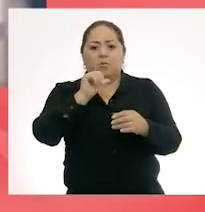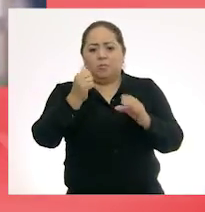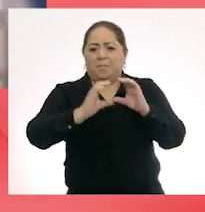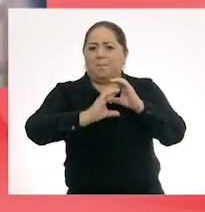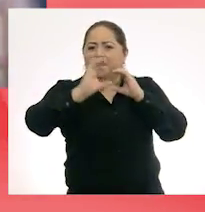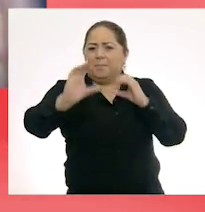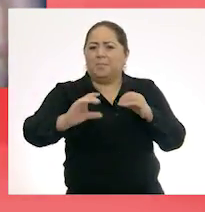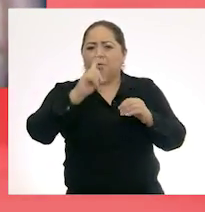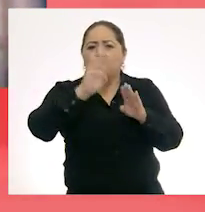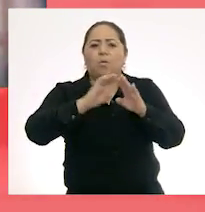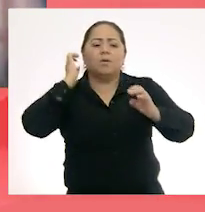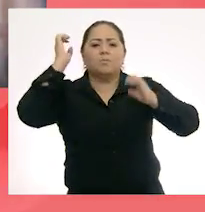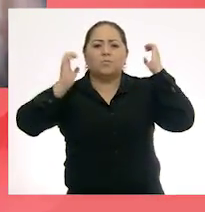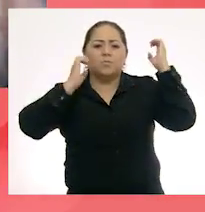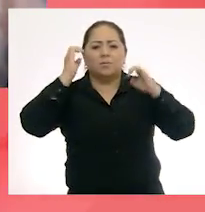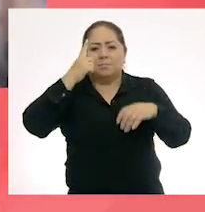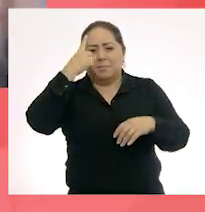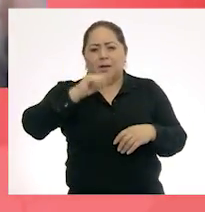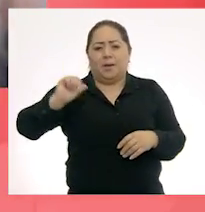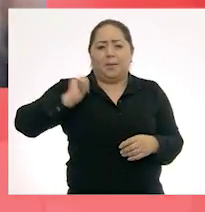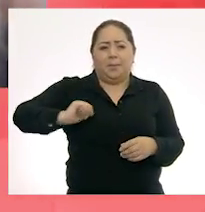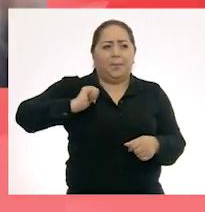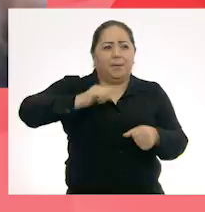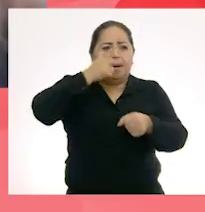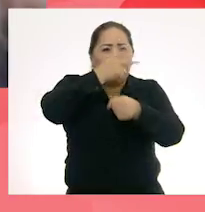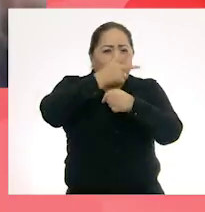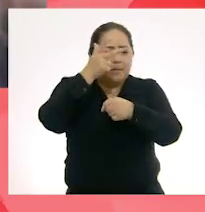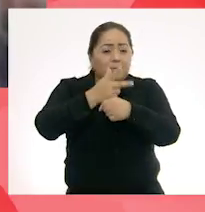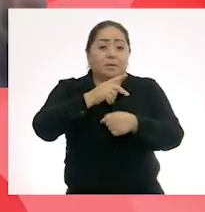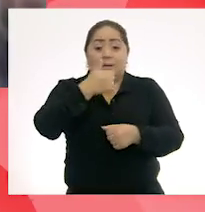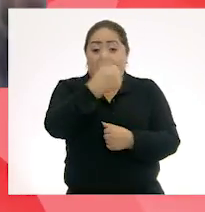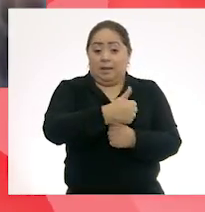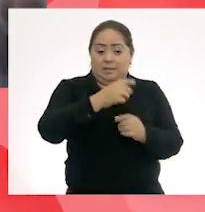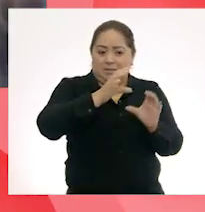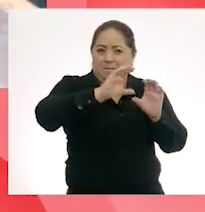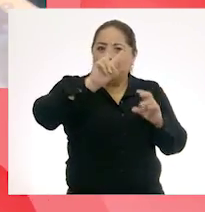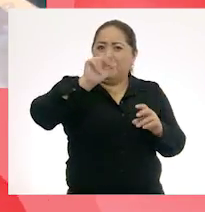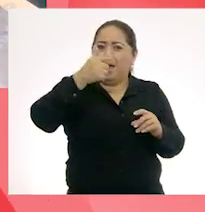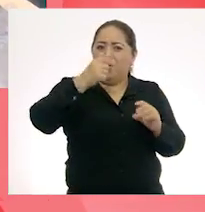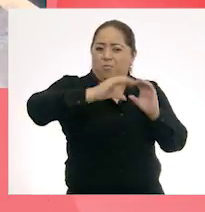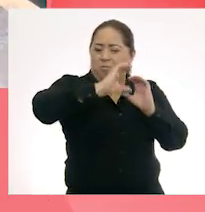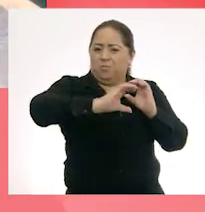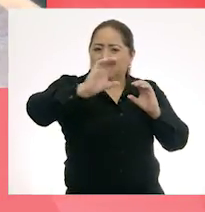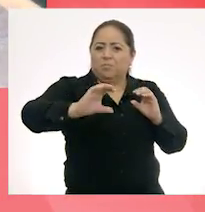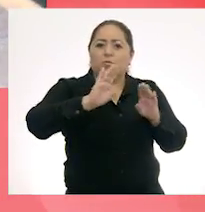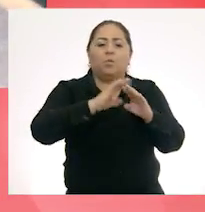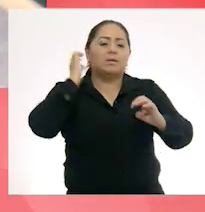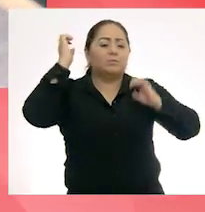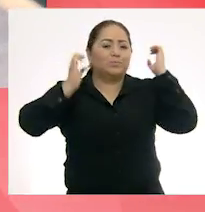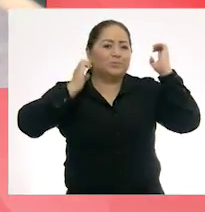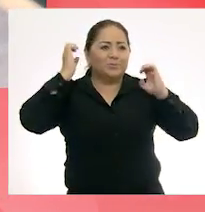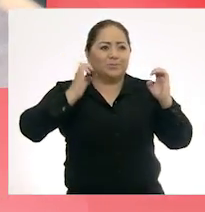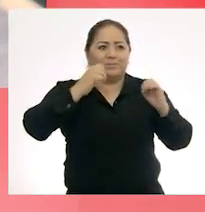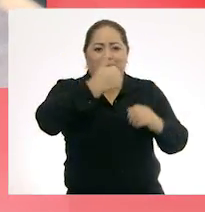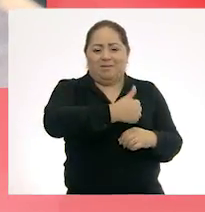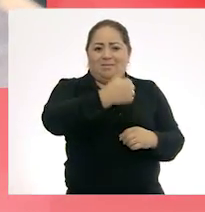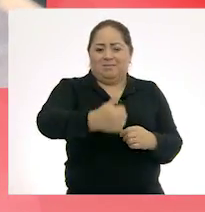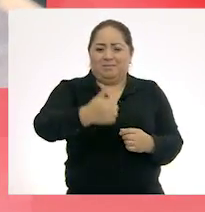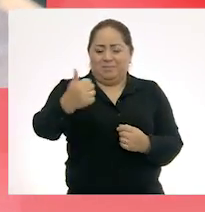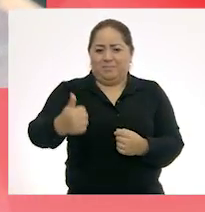vagón con una exposición de cámaras antiguas, y en cada uno de estos vagones se ha hecho la exposición